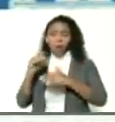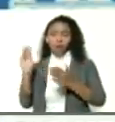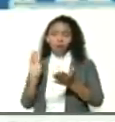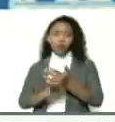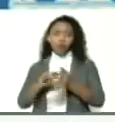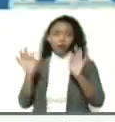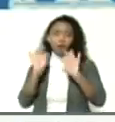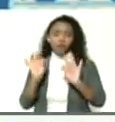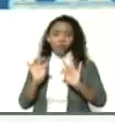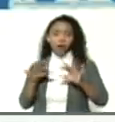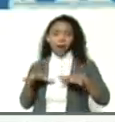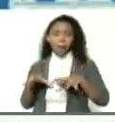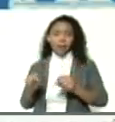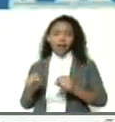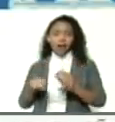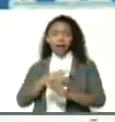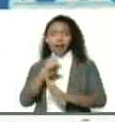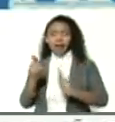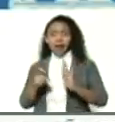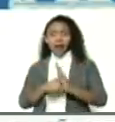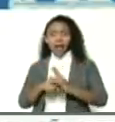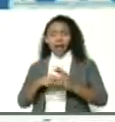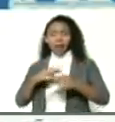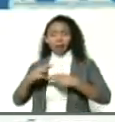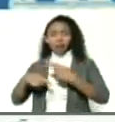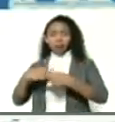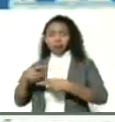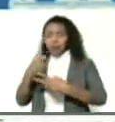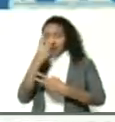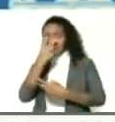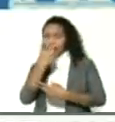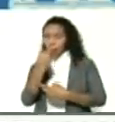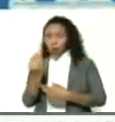el modelo capitalista en general, reproductor de pobreza,